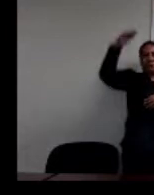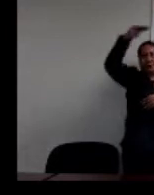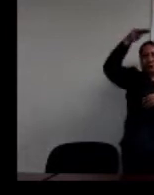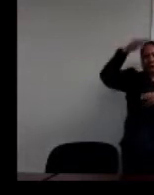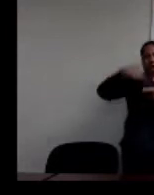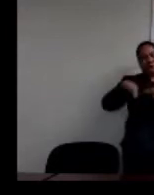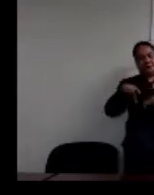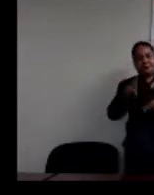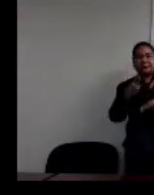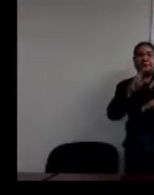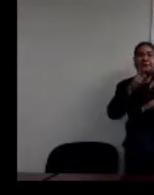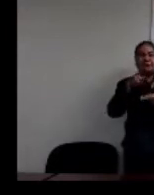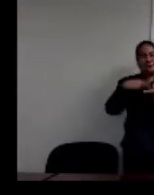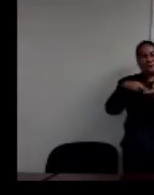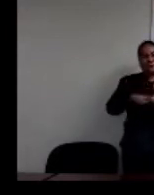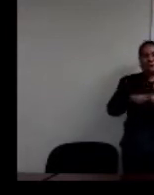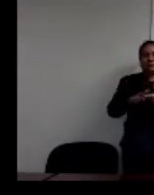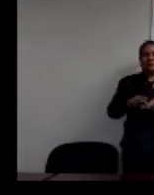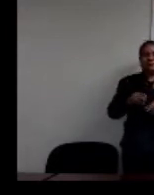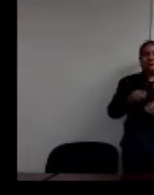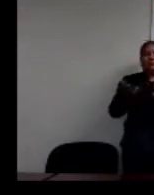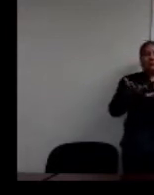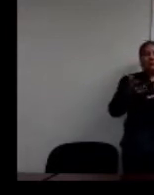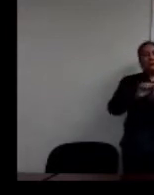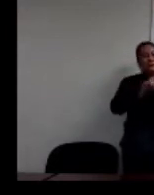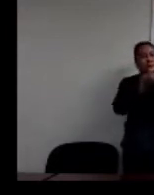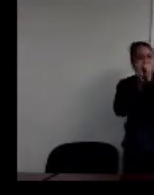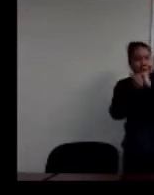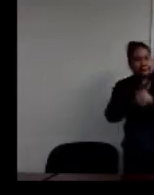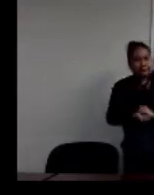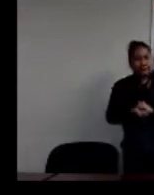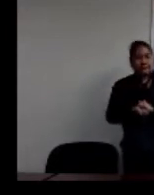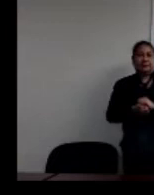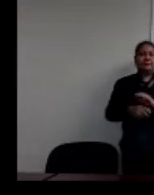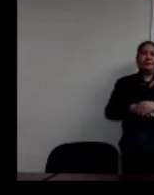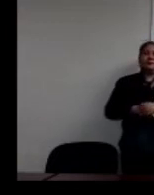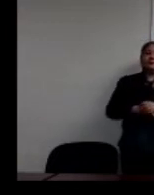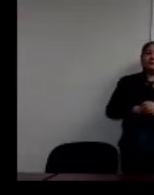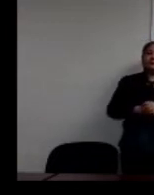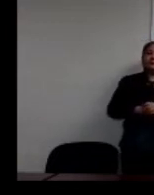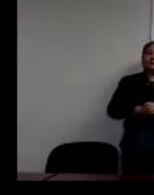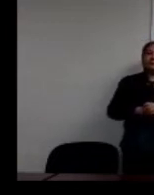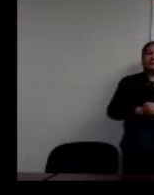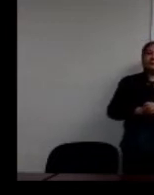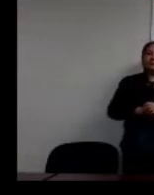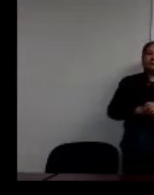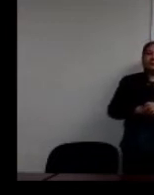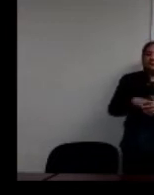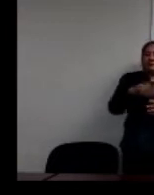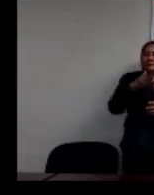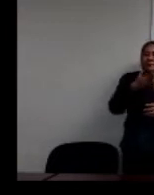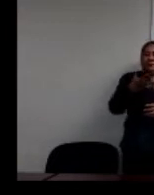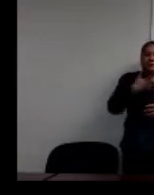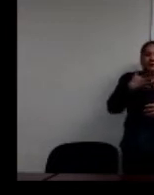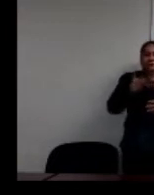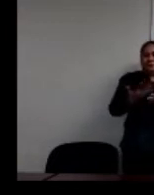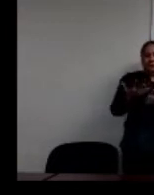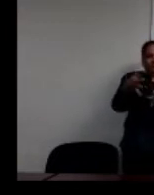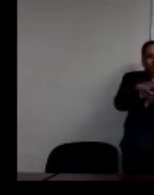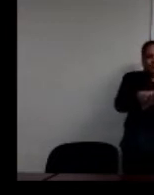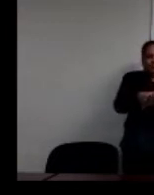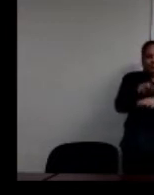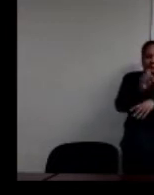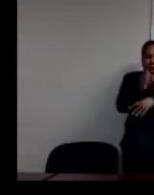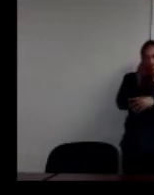Entonces no está en ellos la cuestión de hacer, sino básicamente no integran este concepto. Entonces esta